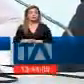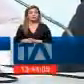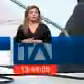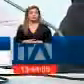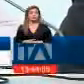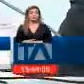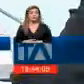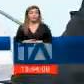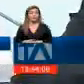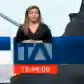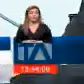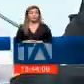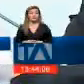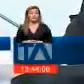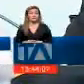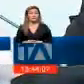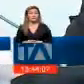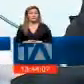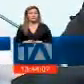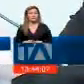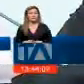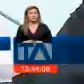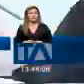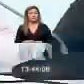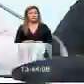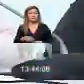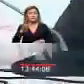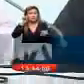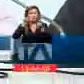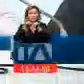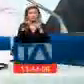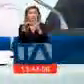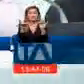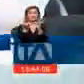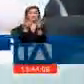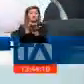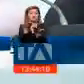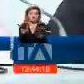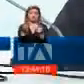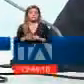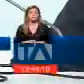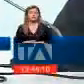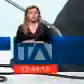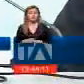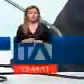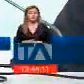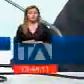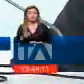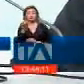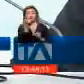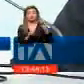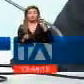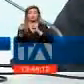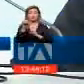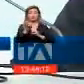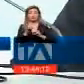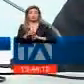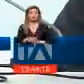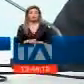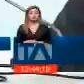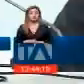que apreciamos es que efectivamente él está de acuerdo con el texto planteado y si bien hizo unas observaciones que